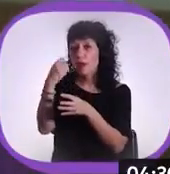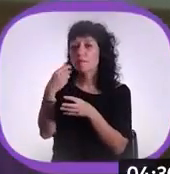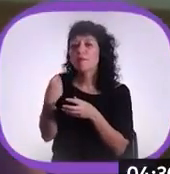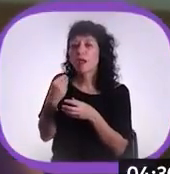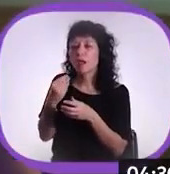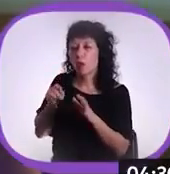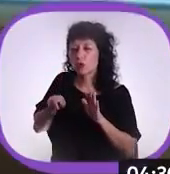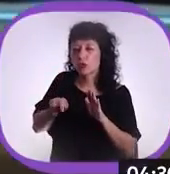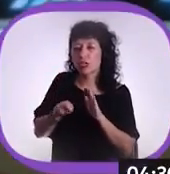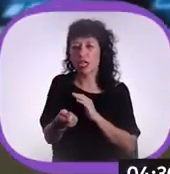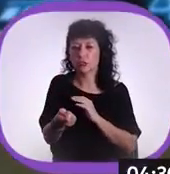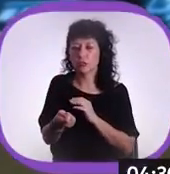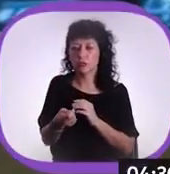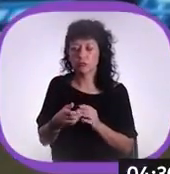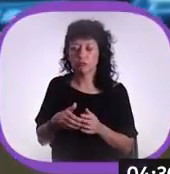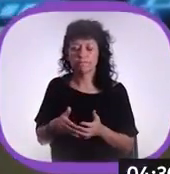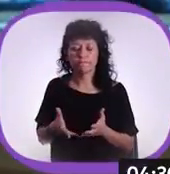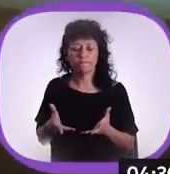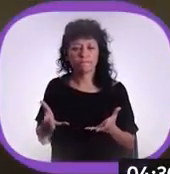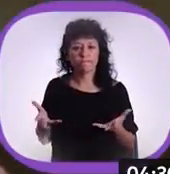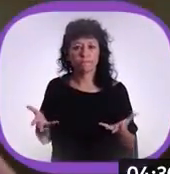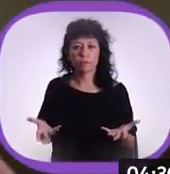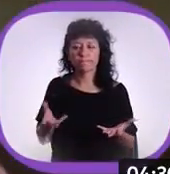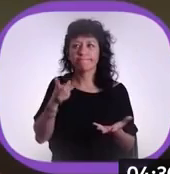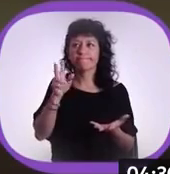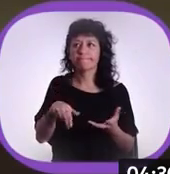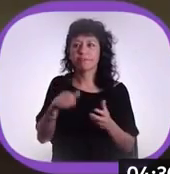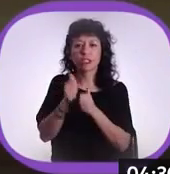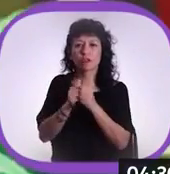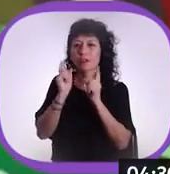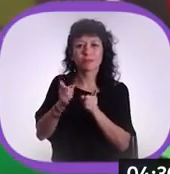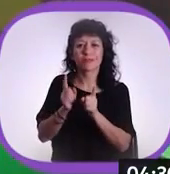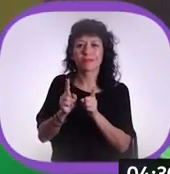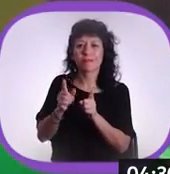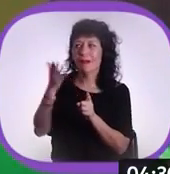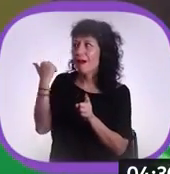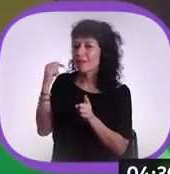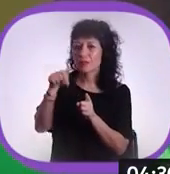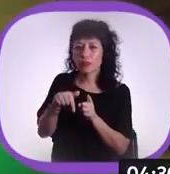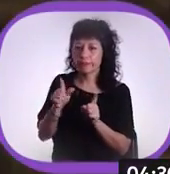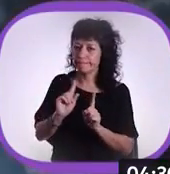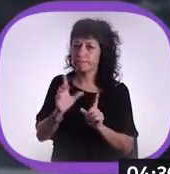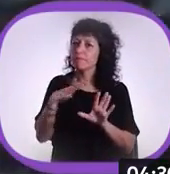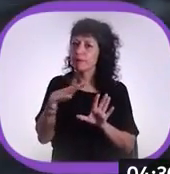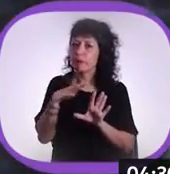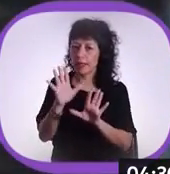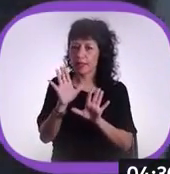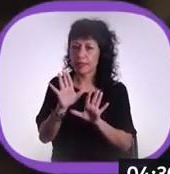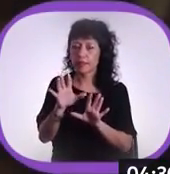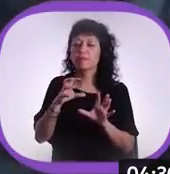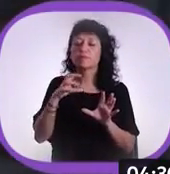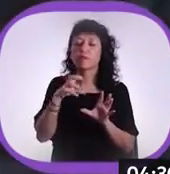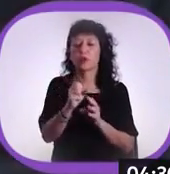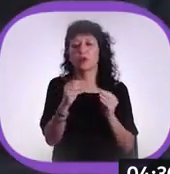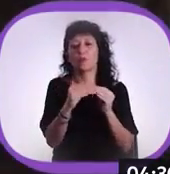mi legado? Entonces la historia se repitió esta vez. Aún no. No si encontramos a Bert.